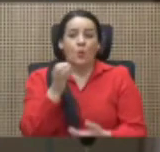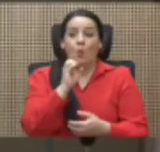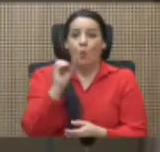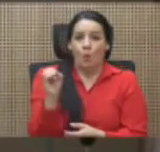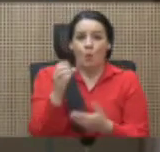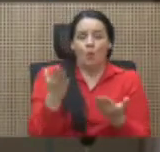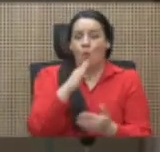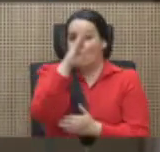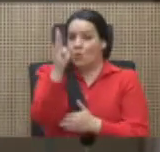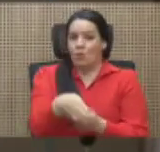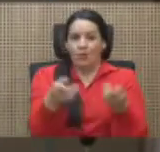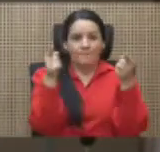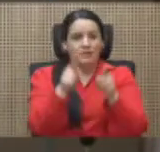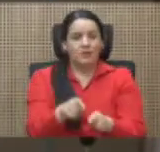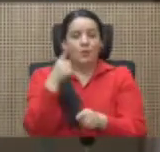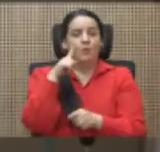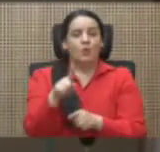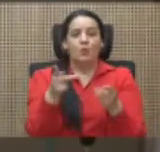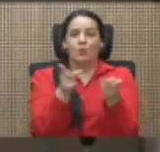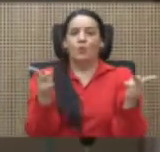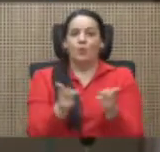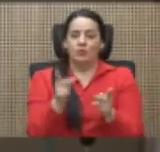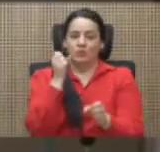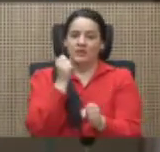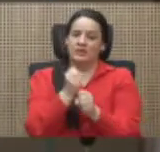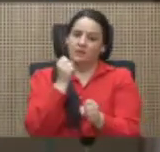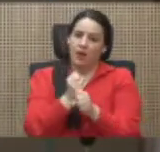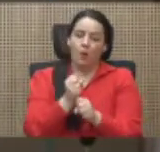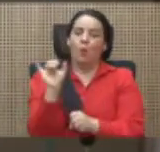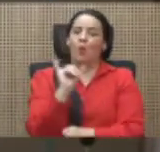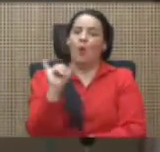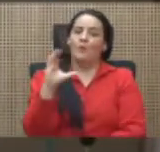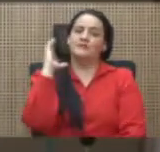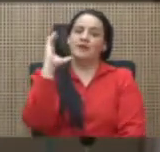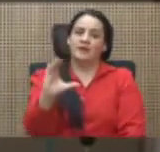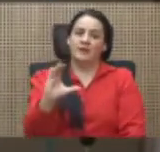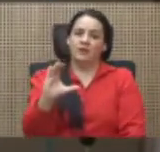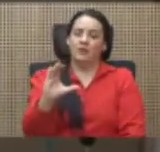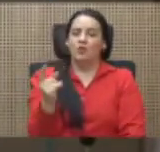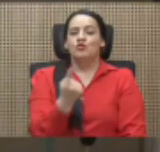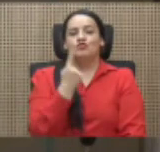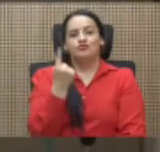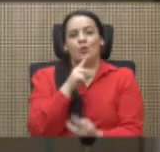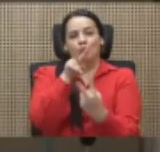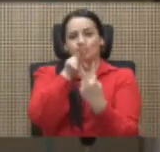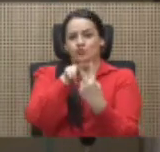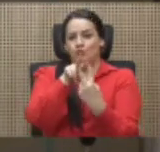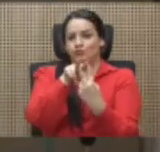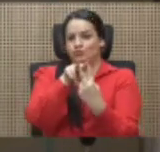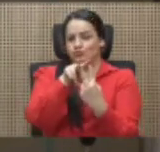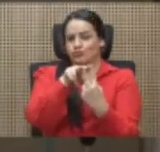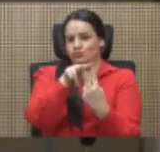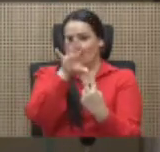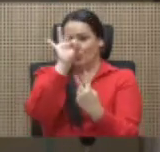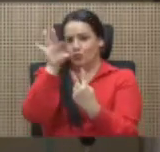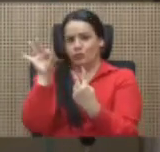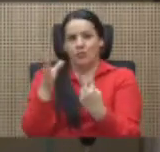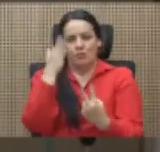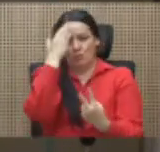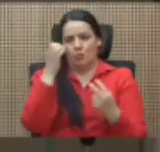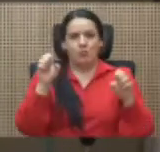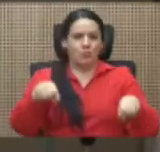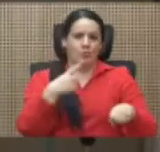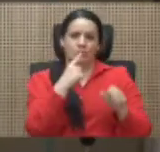o nunca ha pasado por un puesto de trabajo como asalariado. Solo existen esas dos opciones. Porque podrá decir el texto